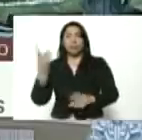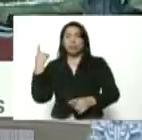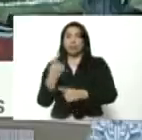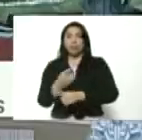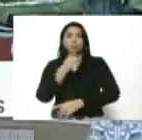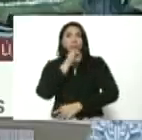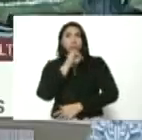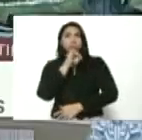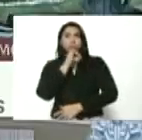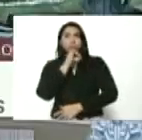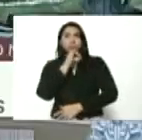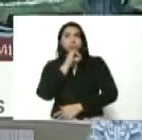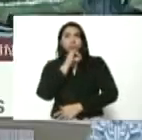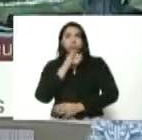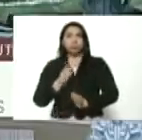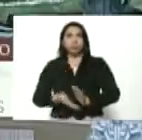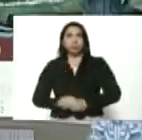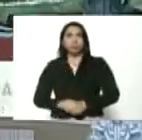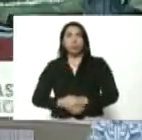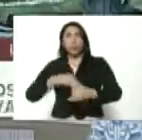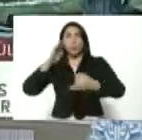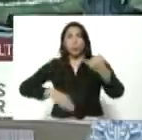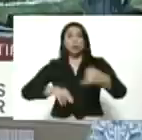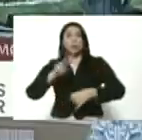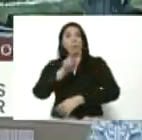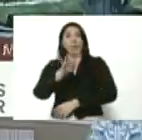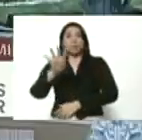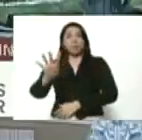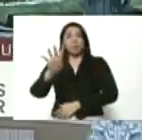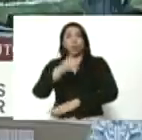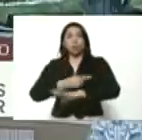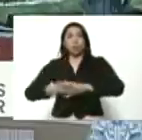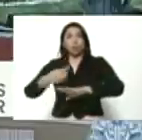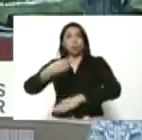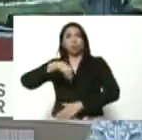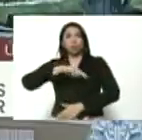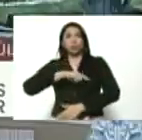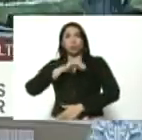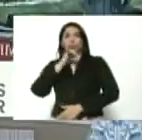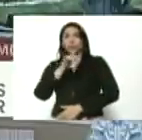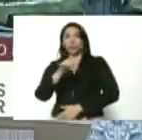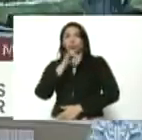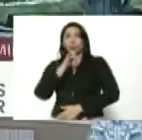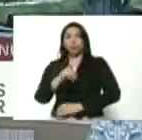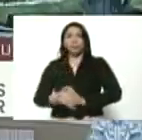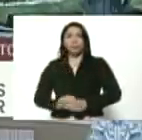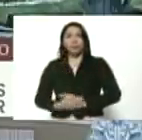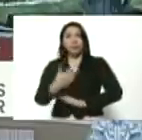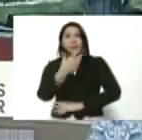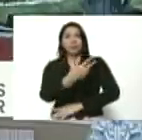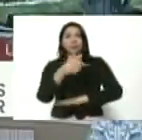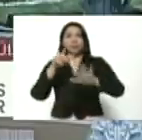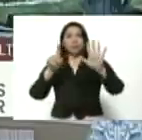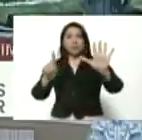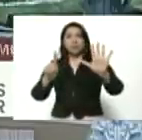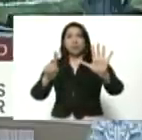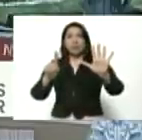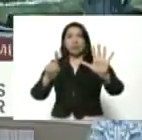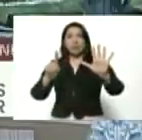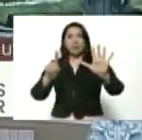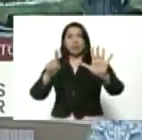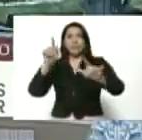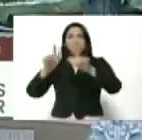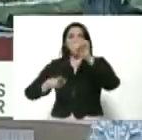informar que en las últimas 24 horas hemos registrado 36 casos infor